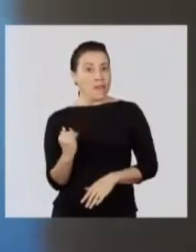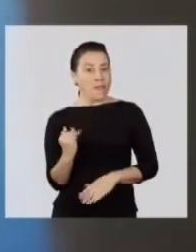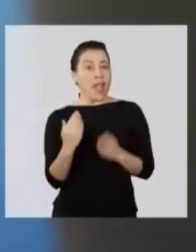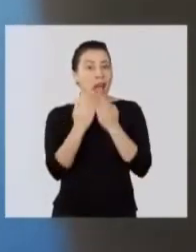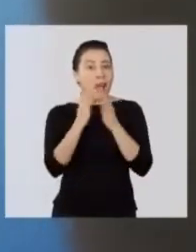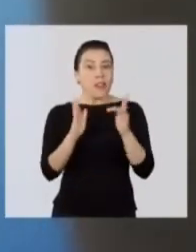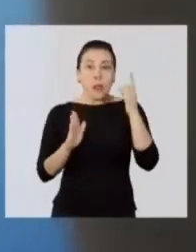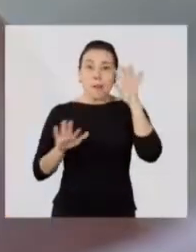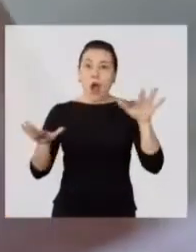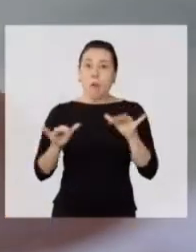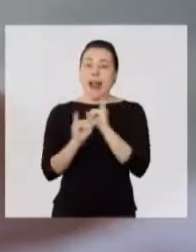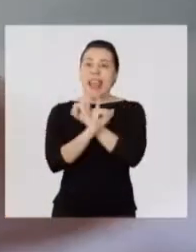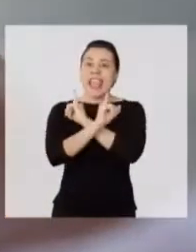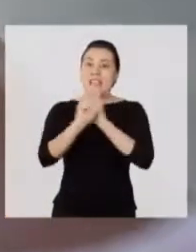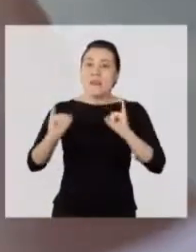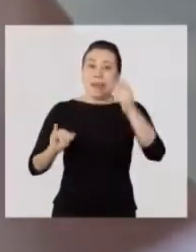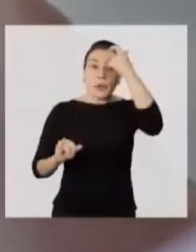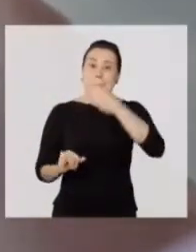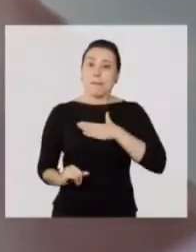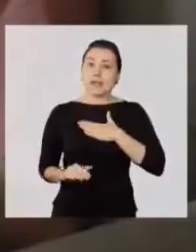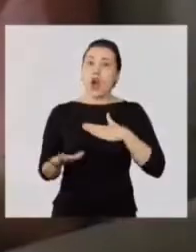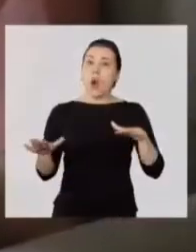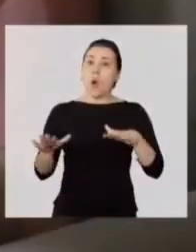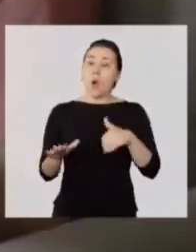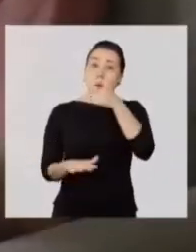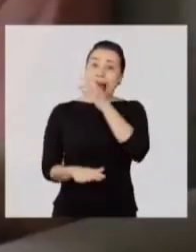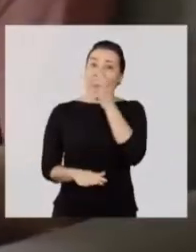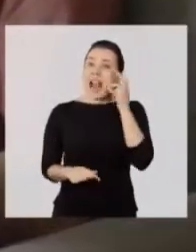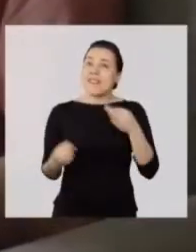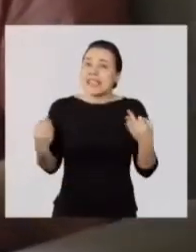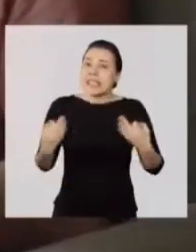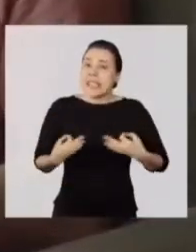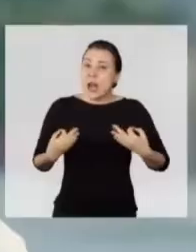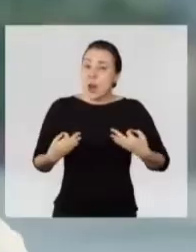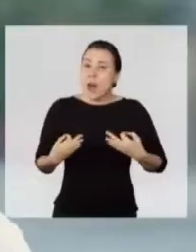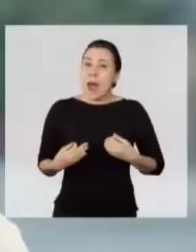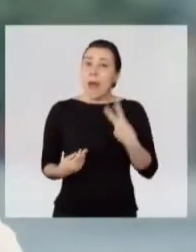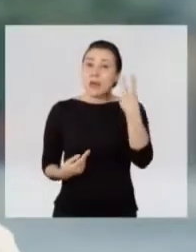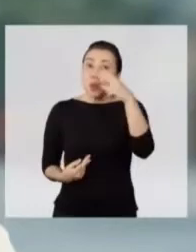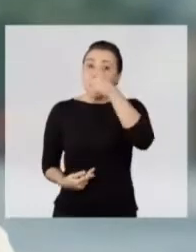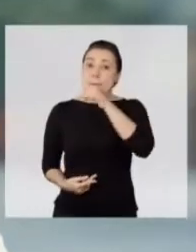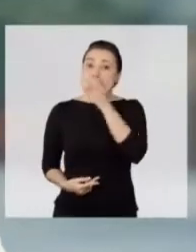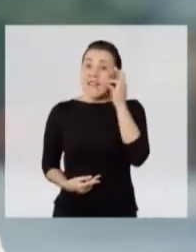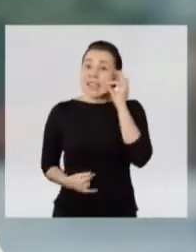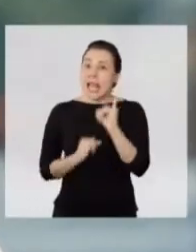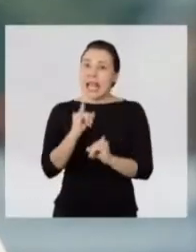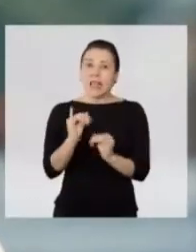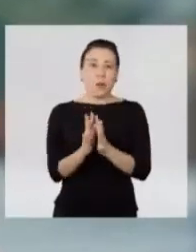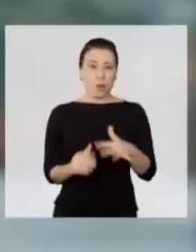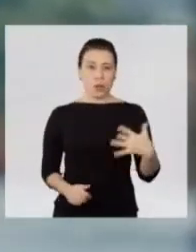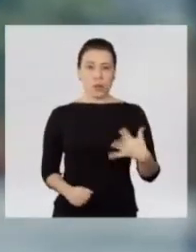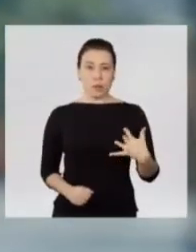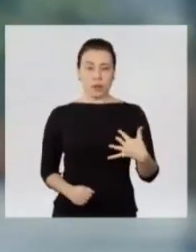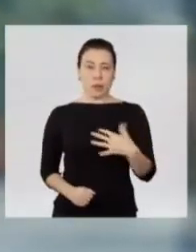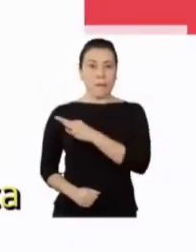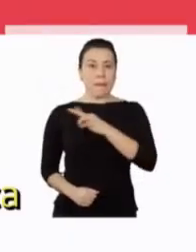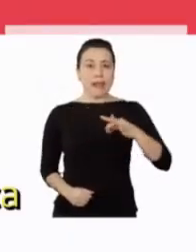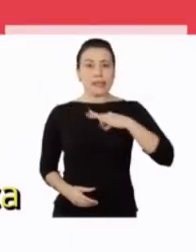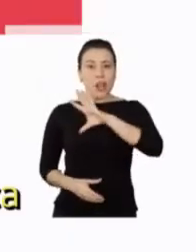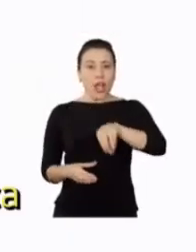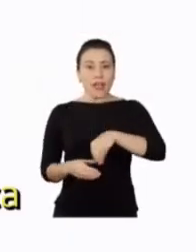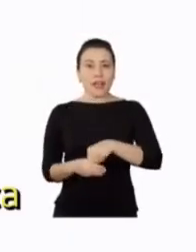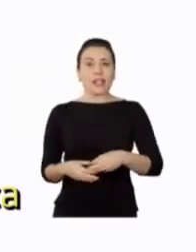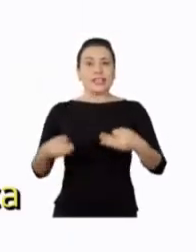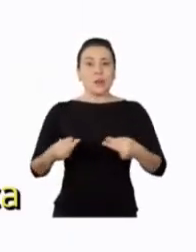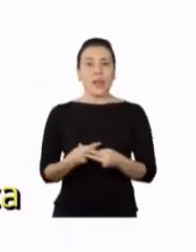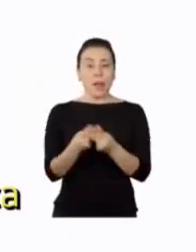Wi-Fi de acceso abierto para manejar información personal. Usa contraseñas seguras. Tu privacidad en Internet es clave. Ministerio